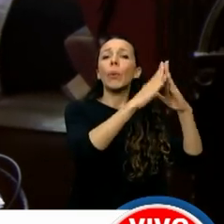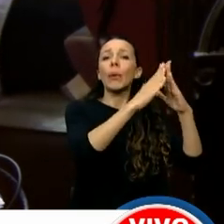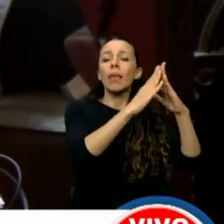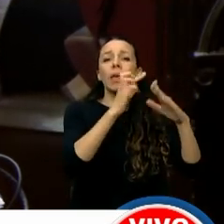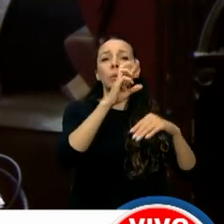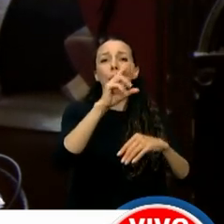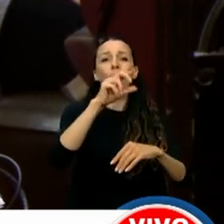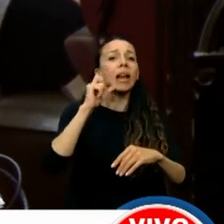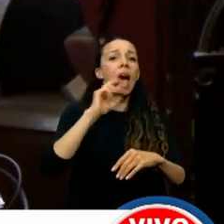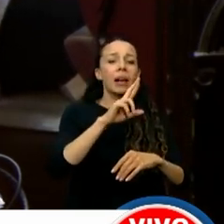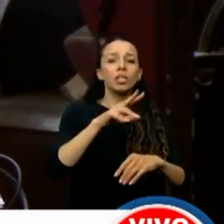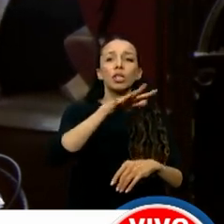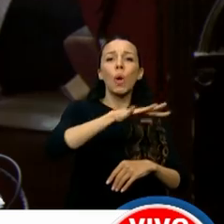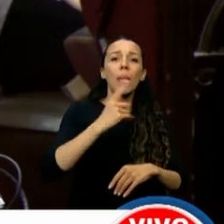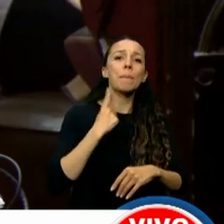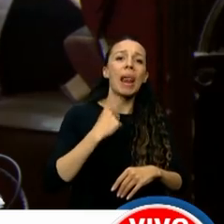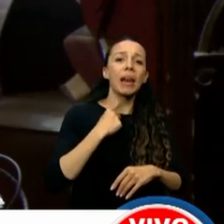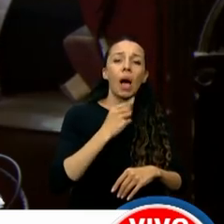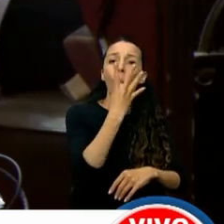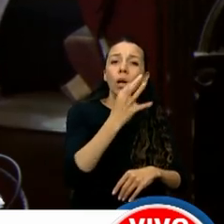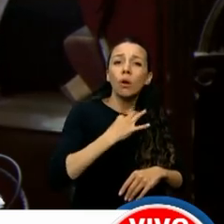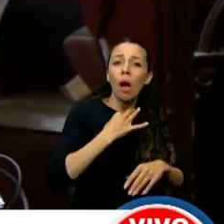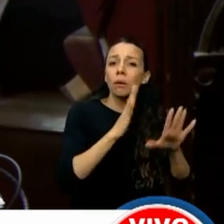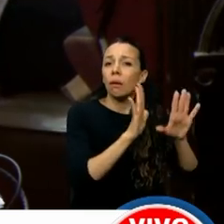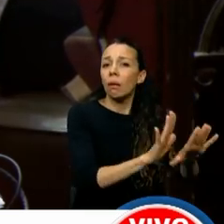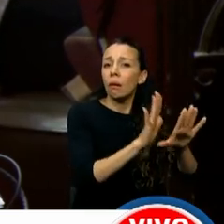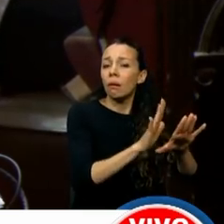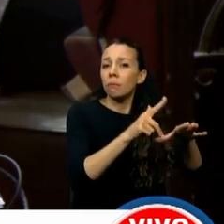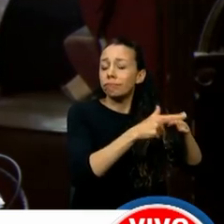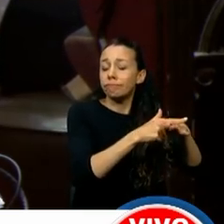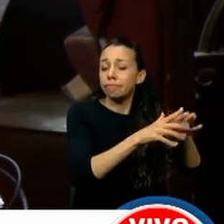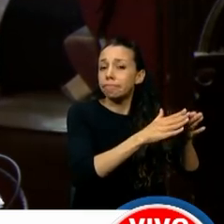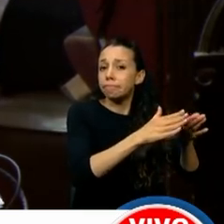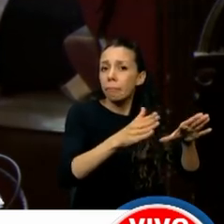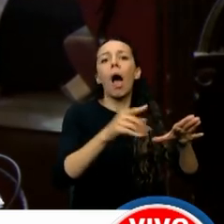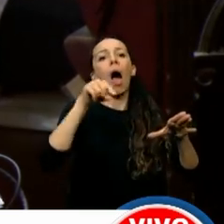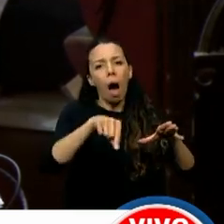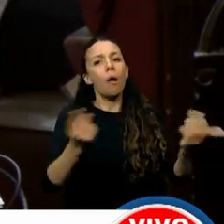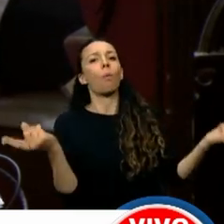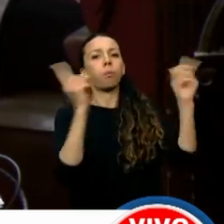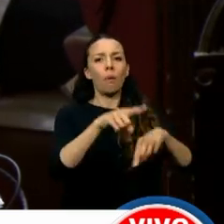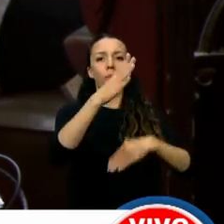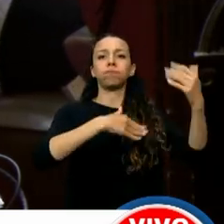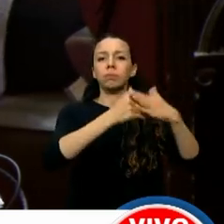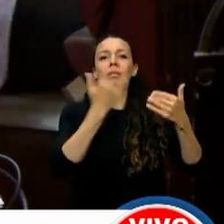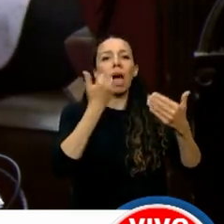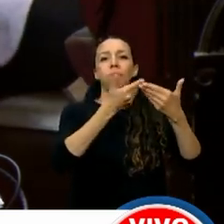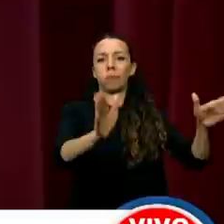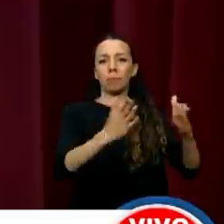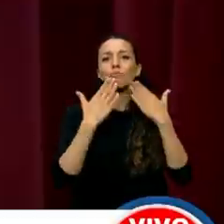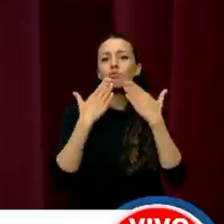de paraná que quedaron paradas cuatro años y que ahora vamos a celebrar su inauguración muchas gracias presidente